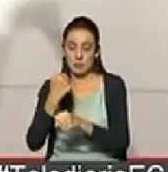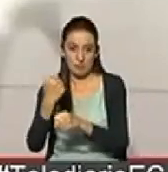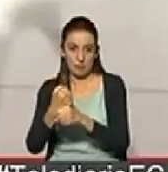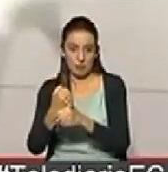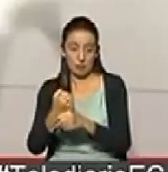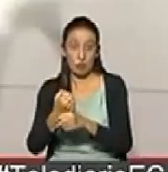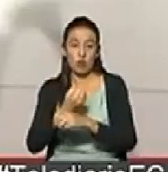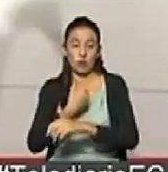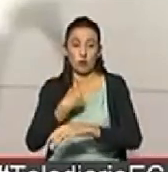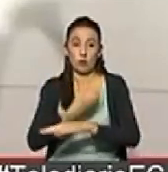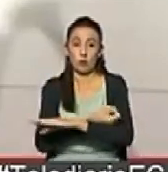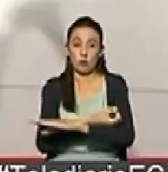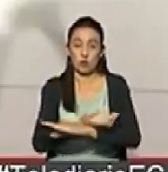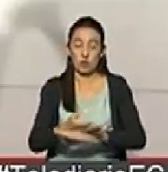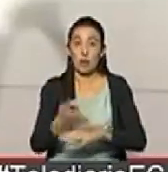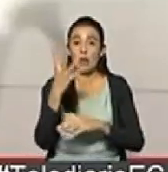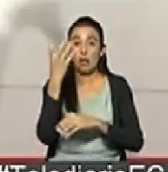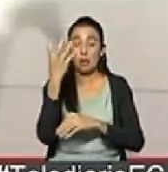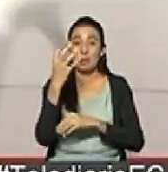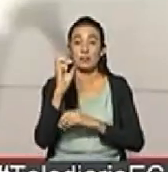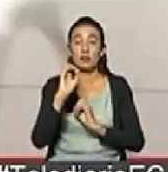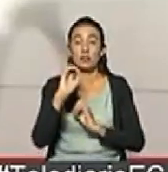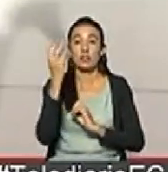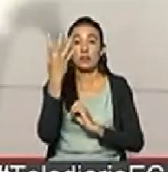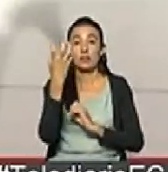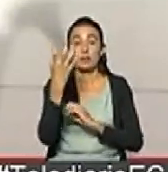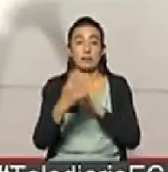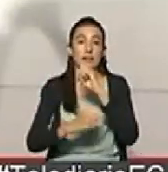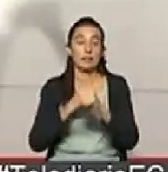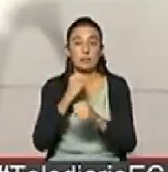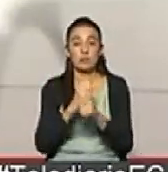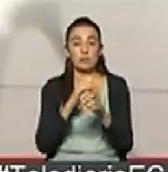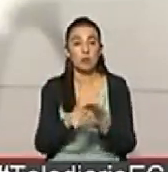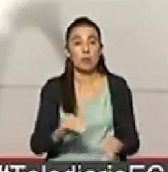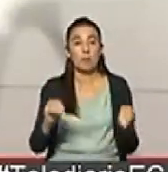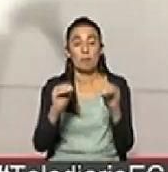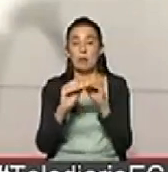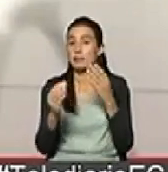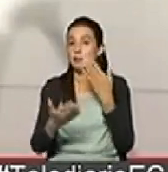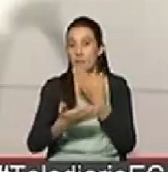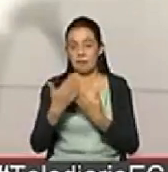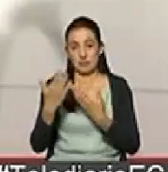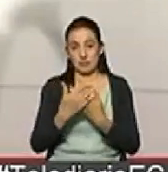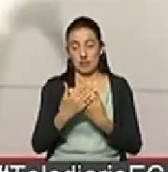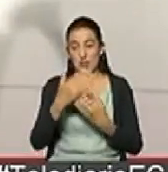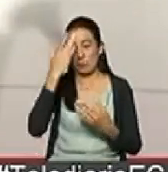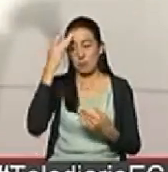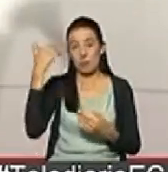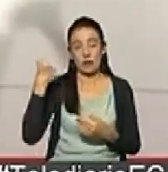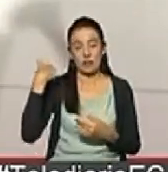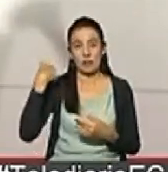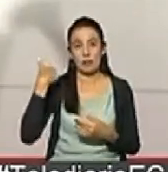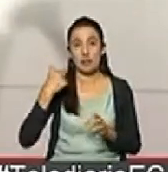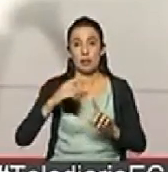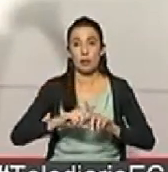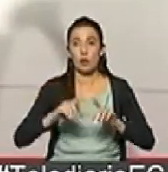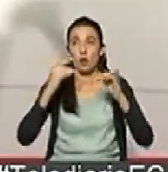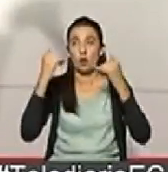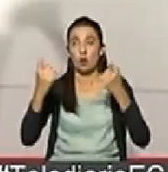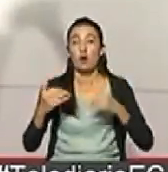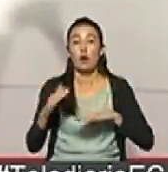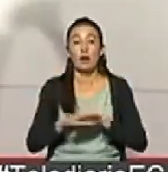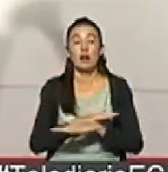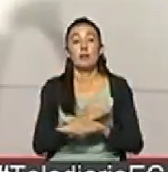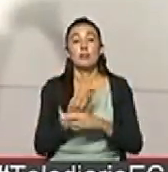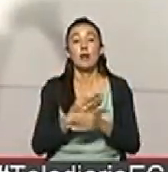yo recomendaría a partir de los 14, 15 años. Es mucho más fácil desde esta época que ellos tengan este conocimiento. Pero claro, ahora vemos que hay